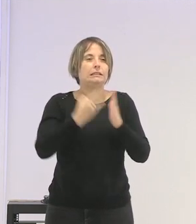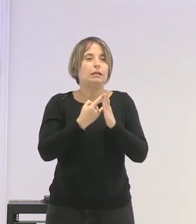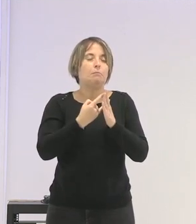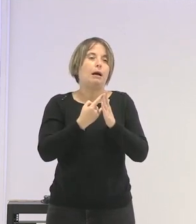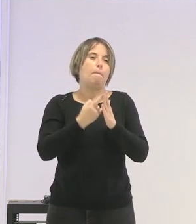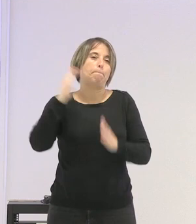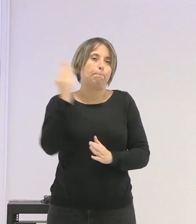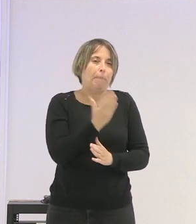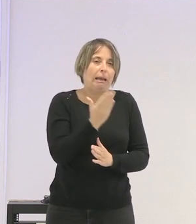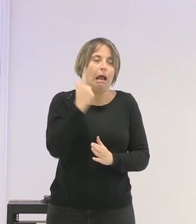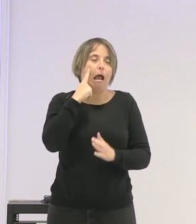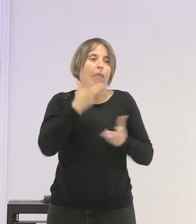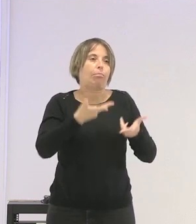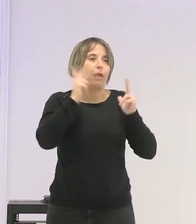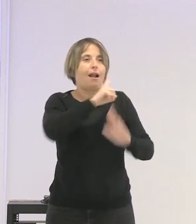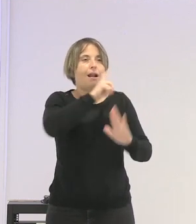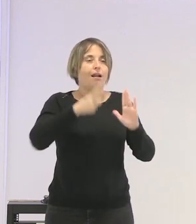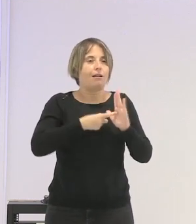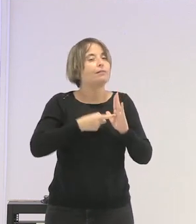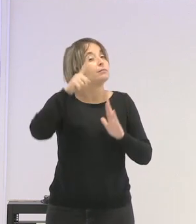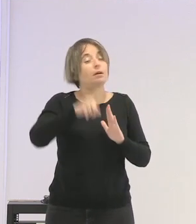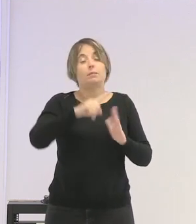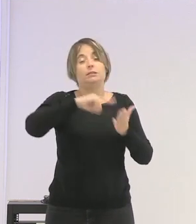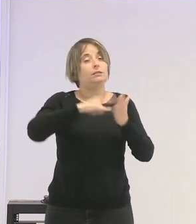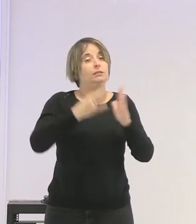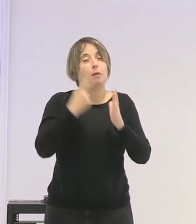legitimando un sistema penal que en el fondo está hecho también